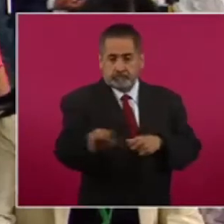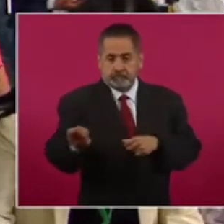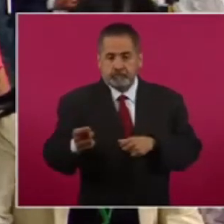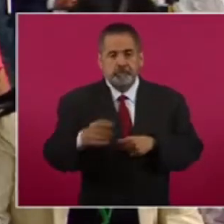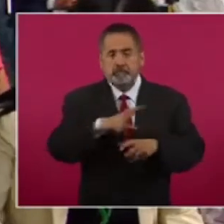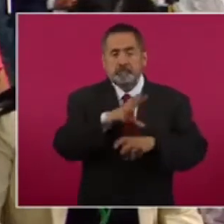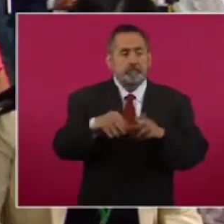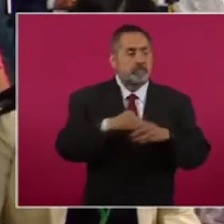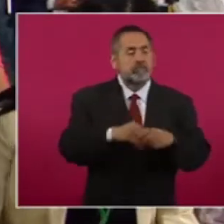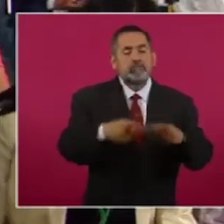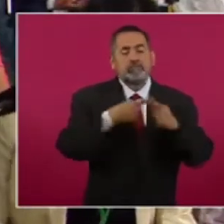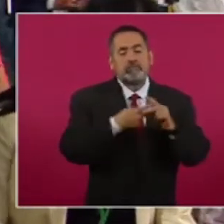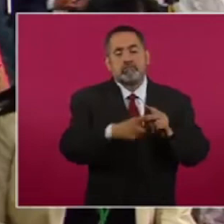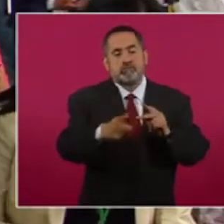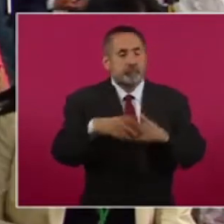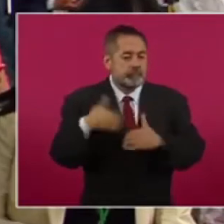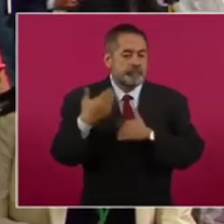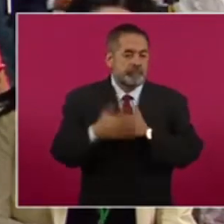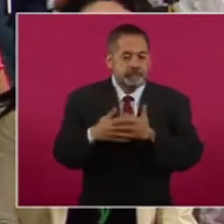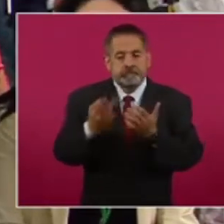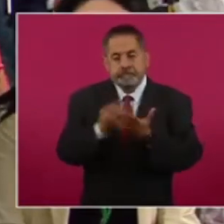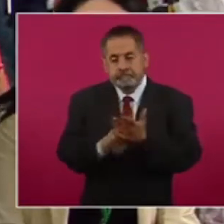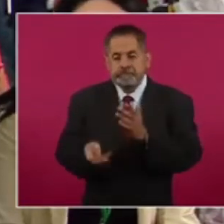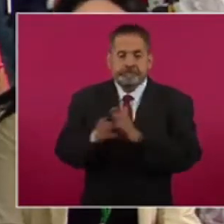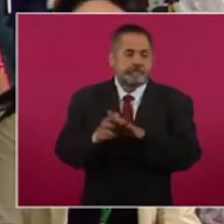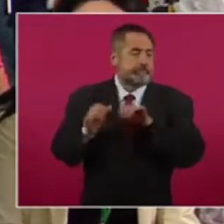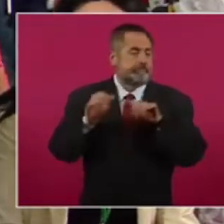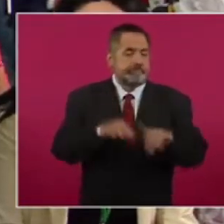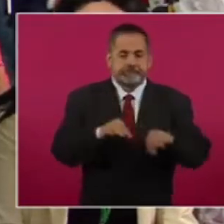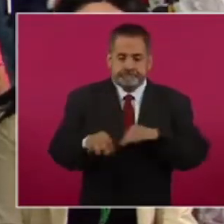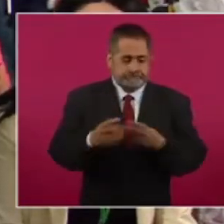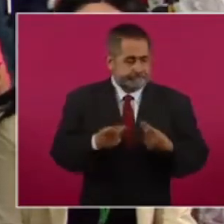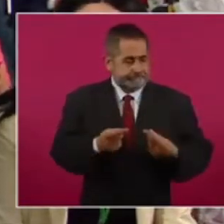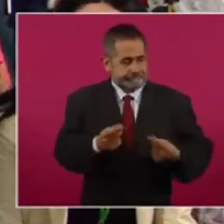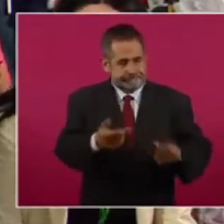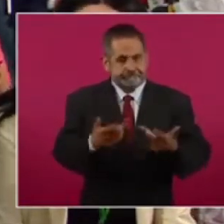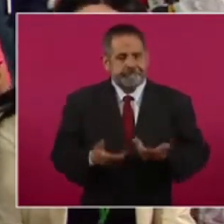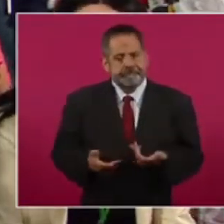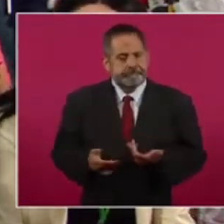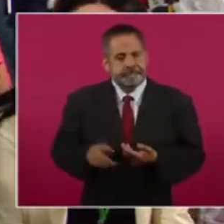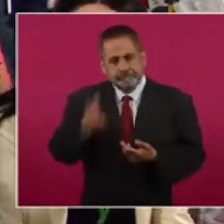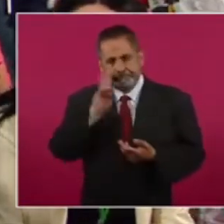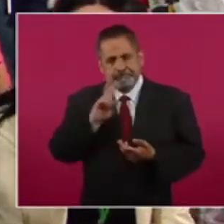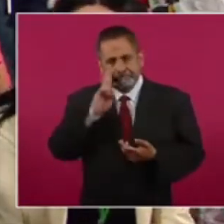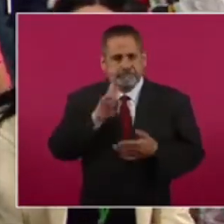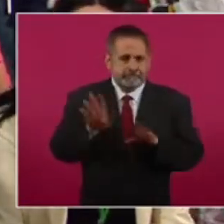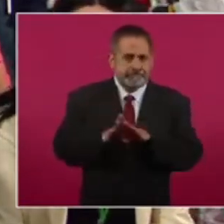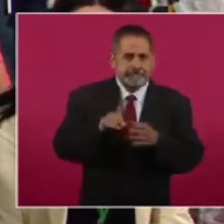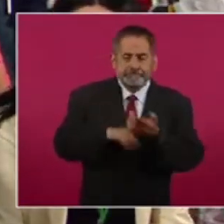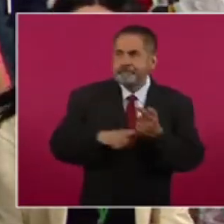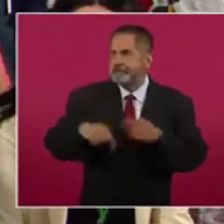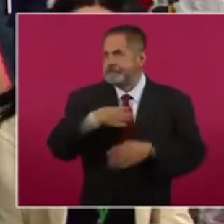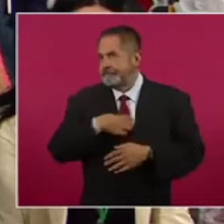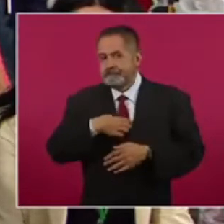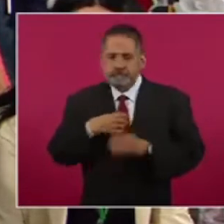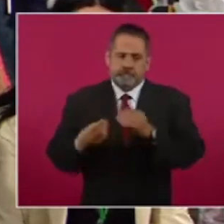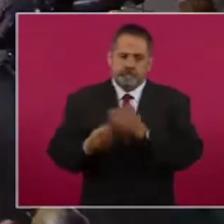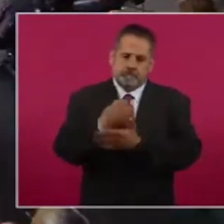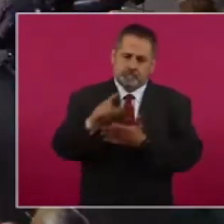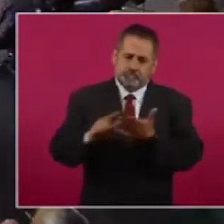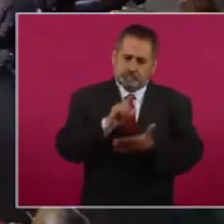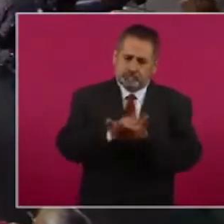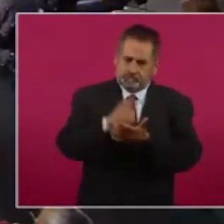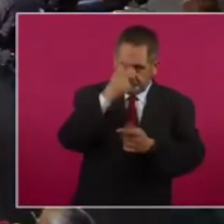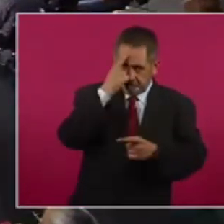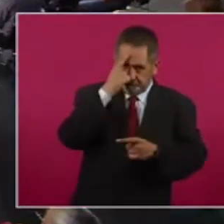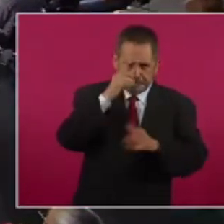asegurándoles que ya se iban a recontratar a partir de enero y que le echaran muchas ganas, que pues ya estaban todos con este nuevo esquema de la ley que entró